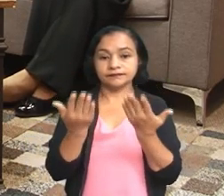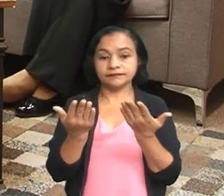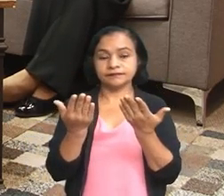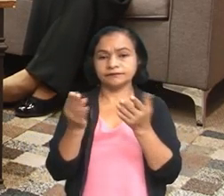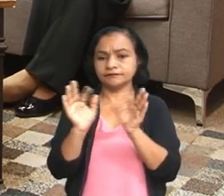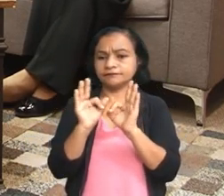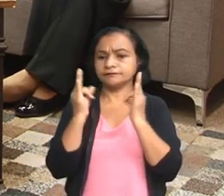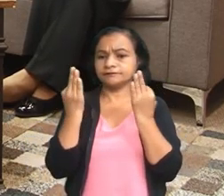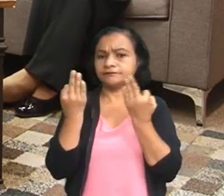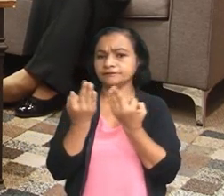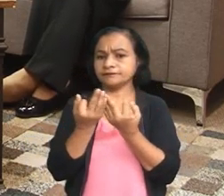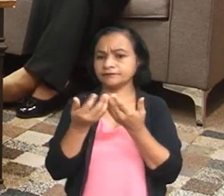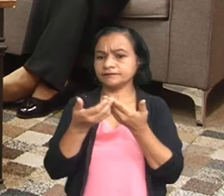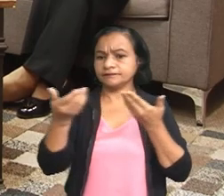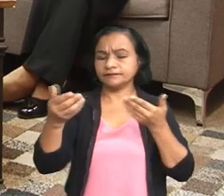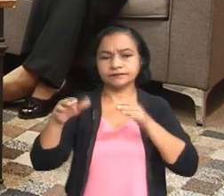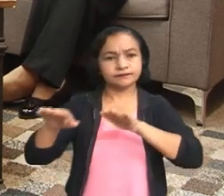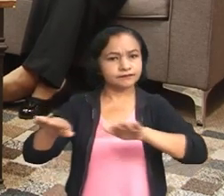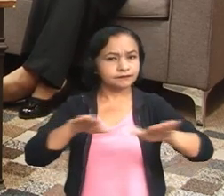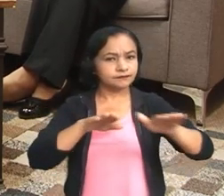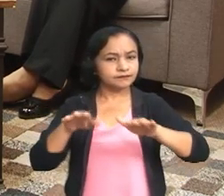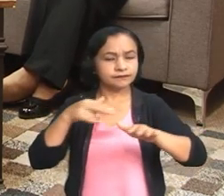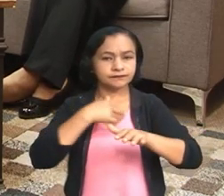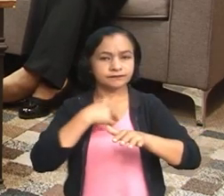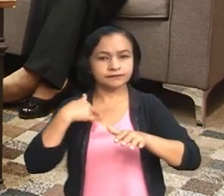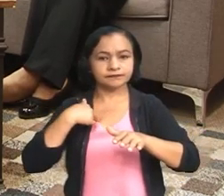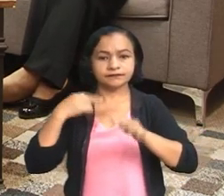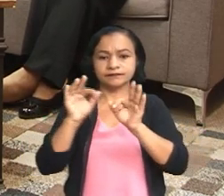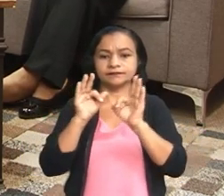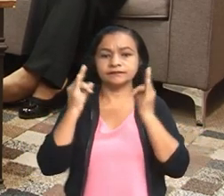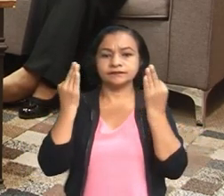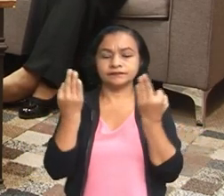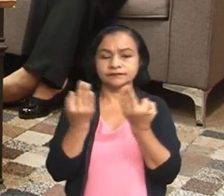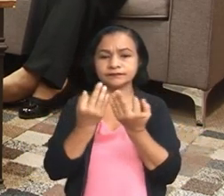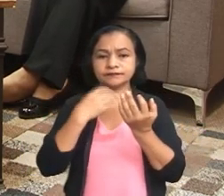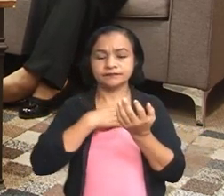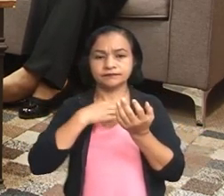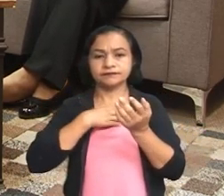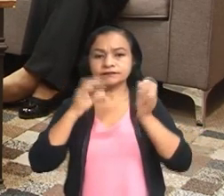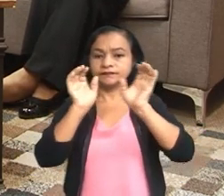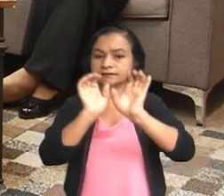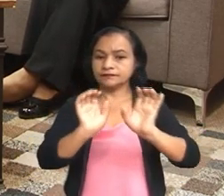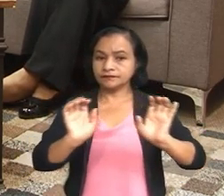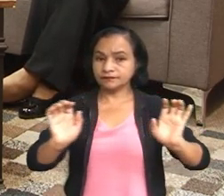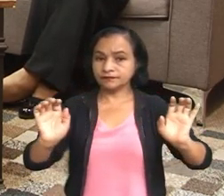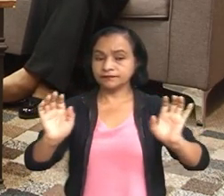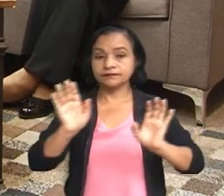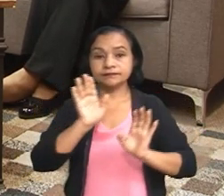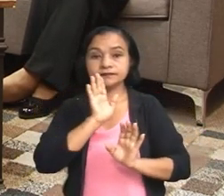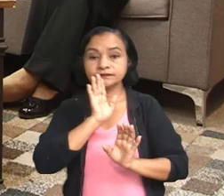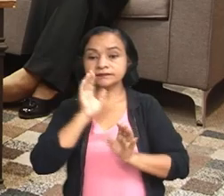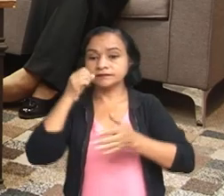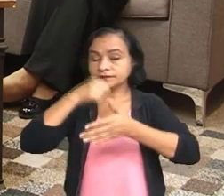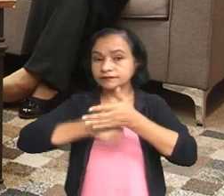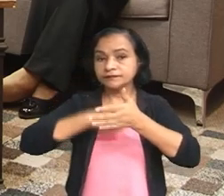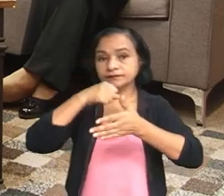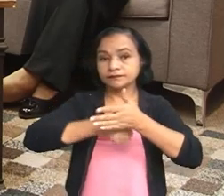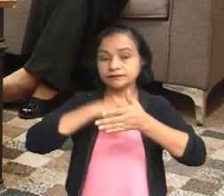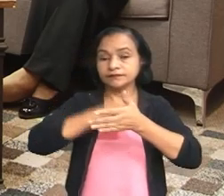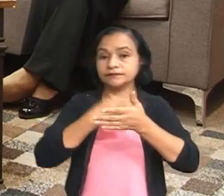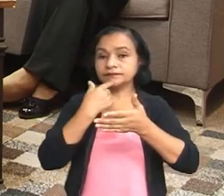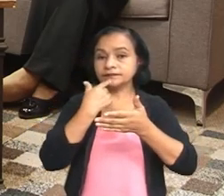disfuncional, no va a poder haber esa coordinación en favor de nuestra niñez. Pero cuando estamos haciendo esfuerzo porque